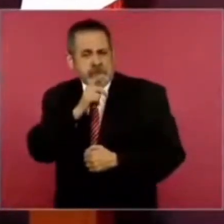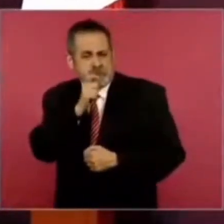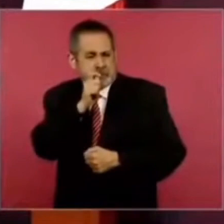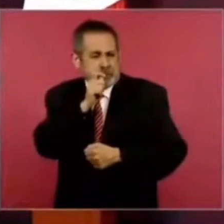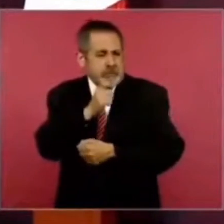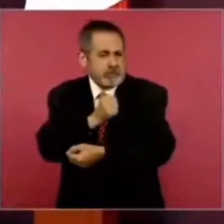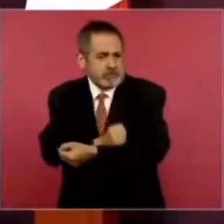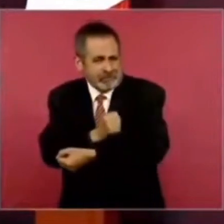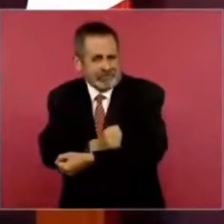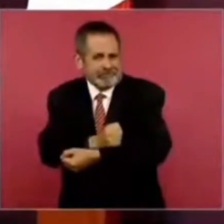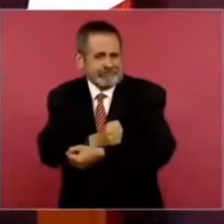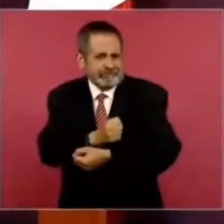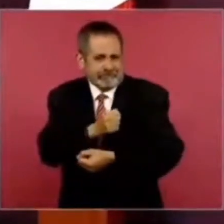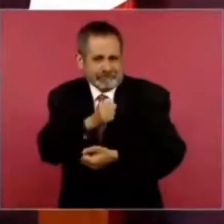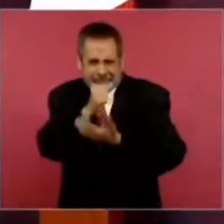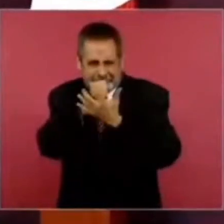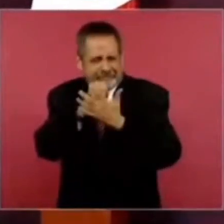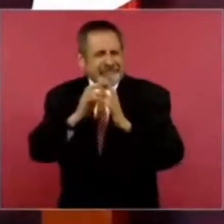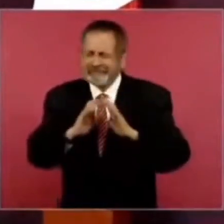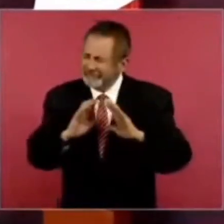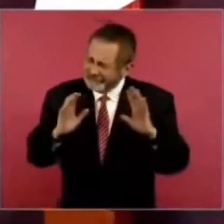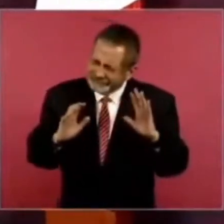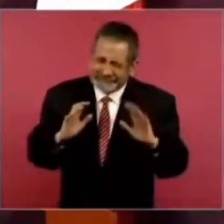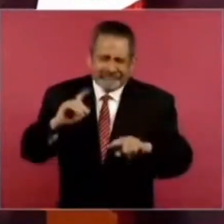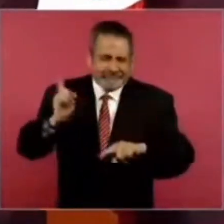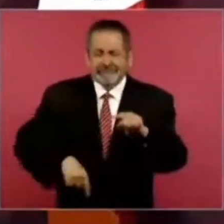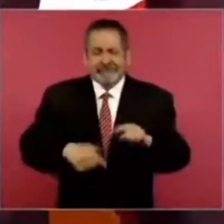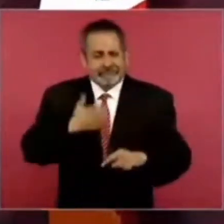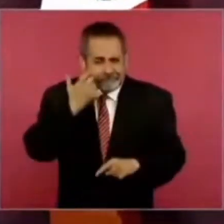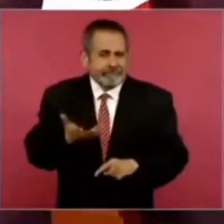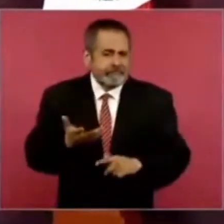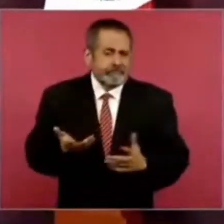que no